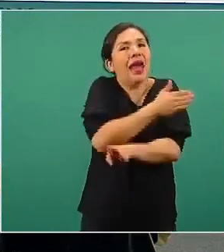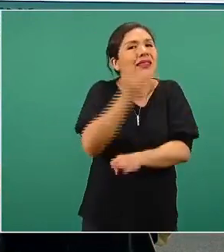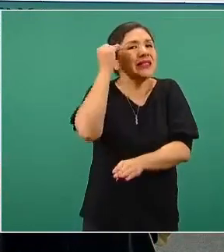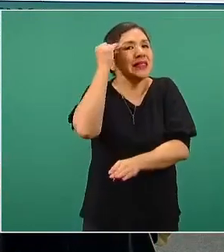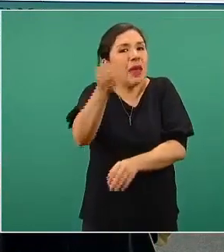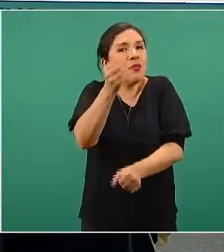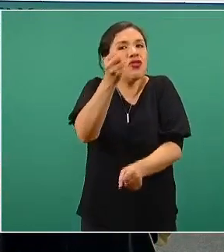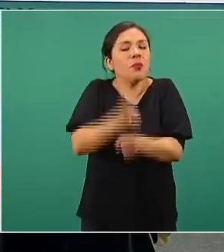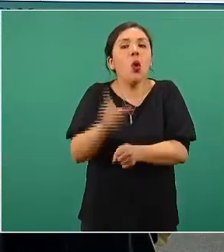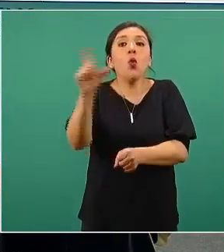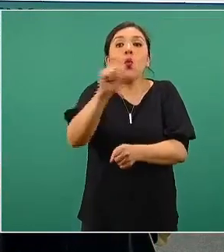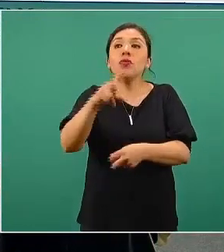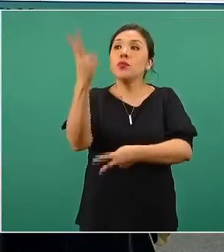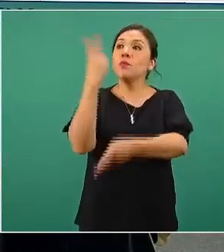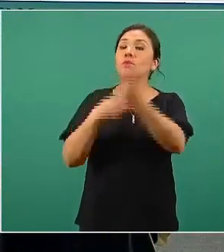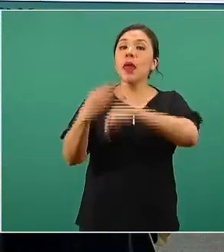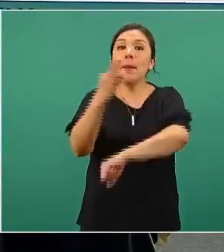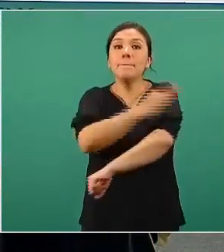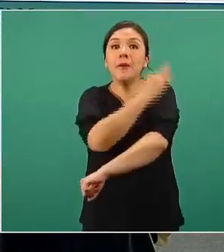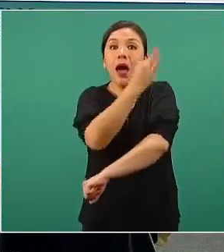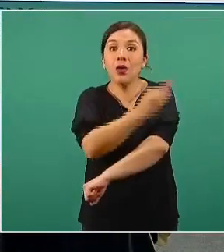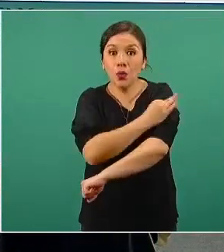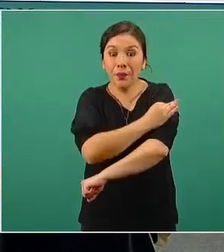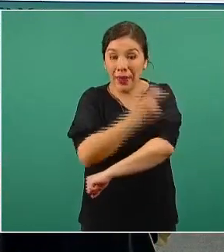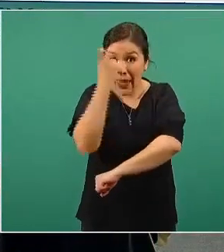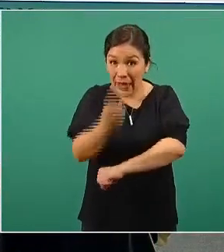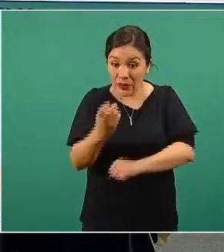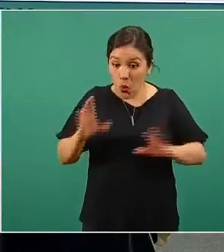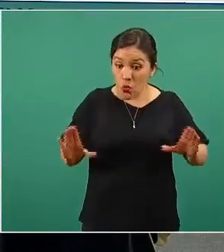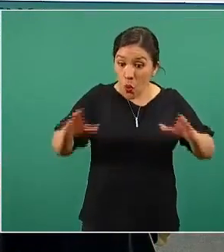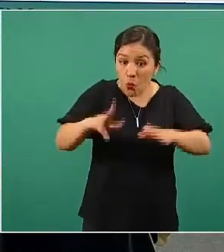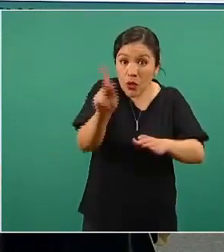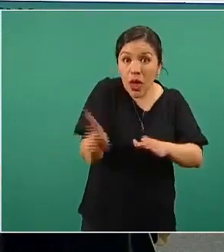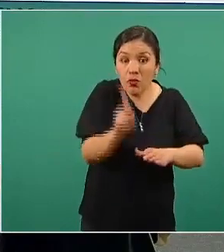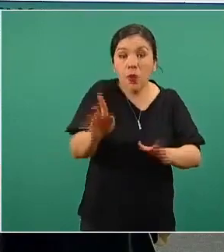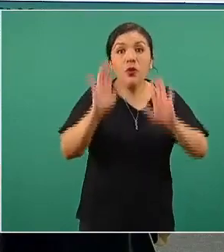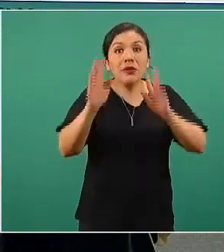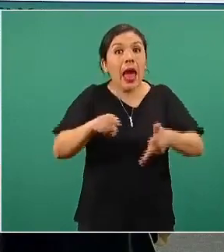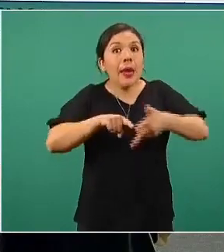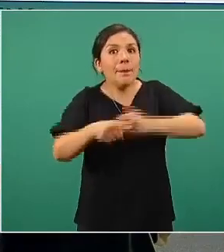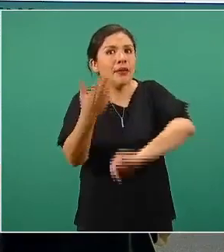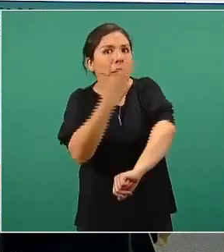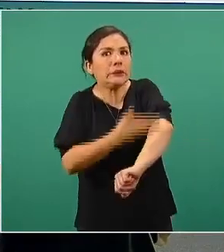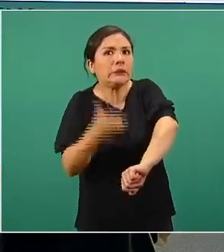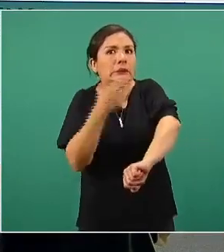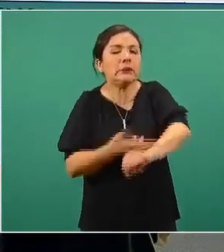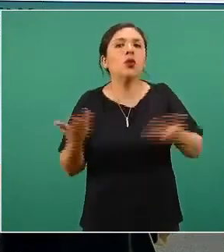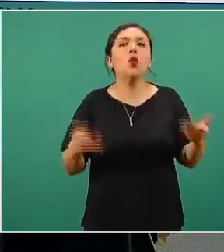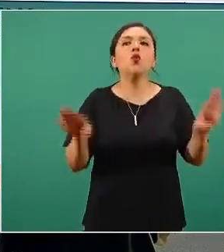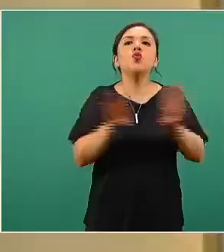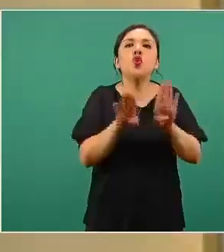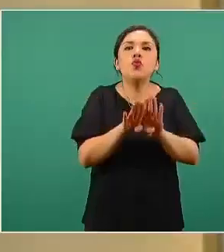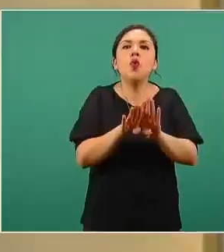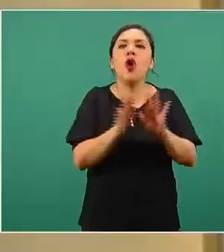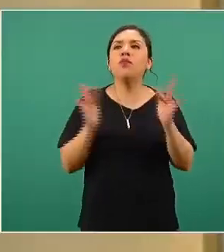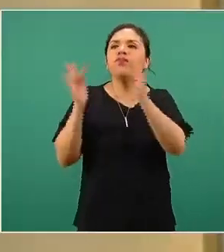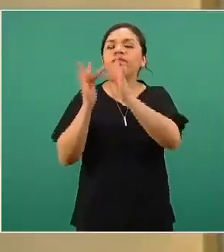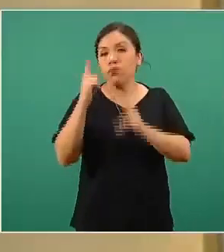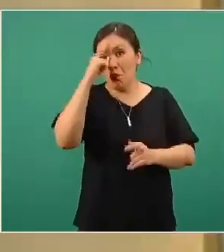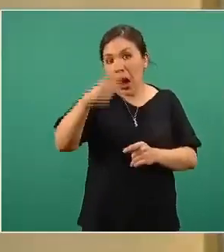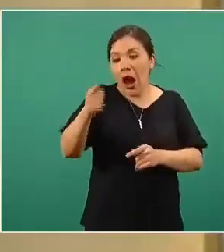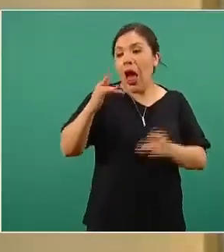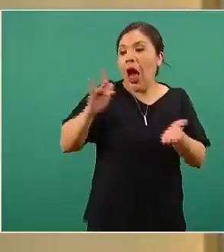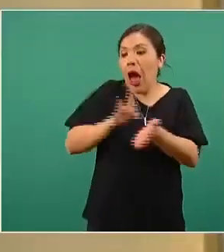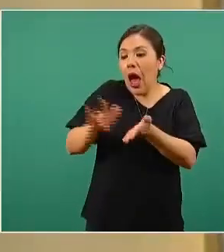antelación cuando llega la vacuna, de modo que las comunidades empiecen a trabajar con sus redes de